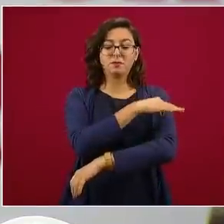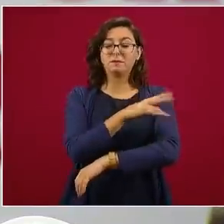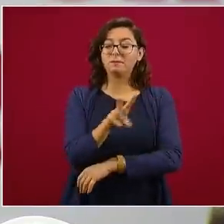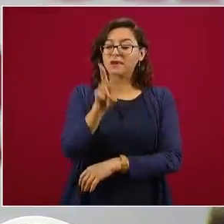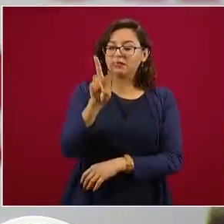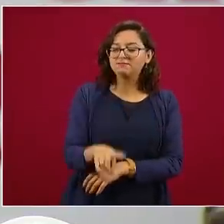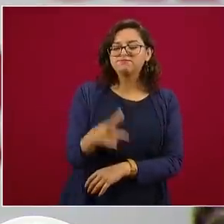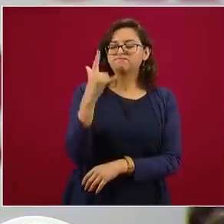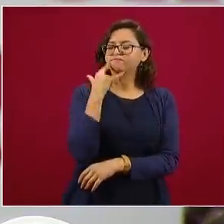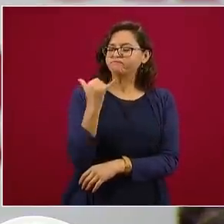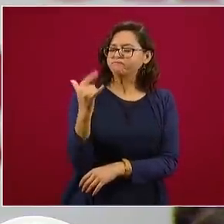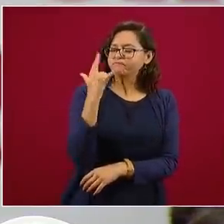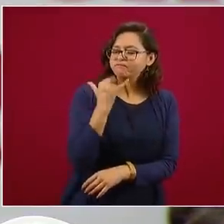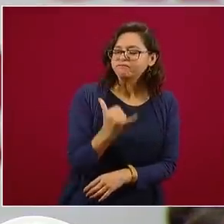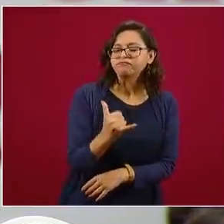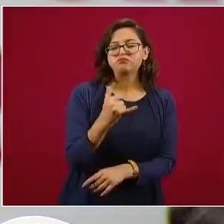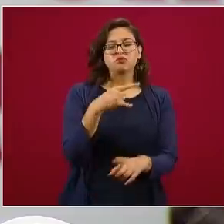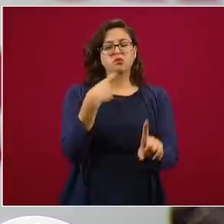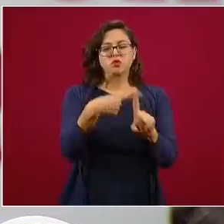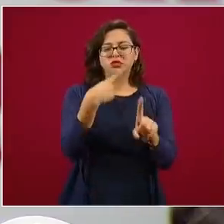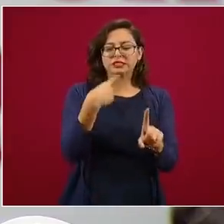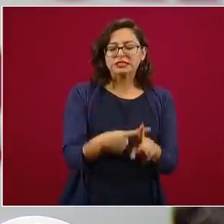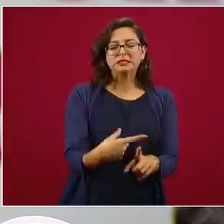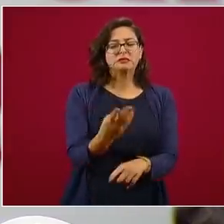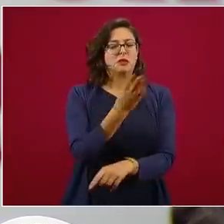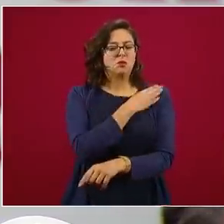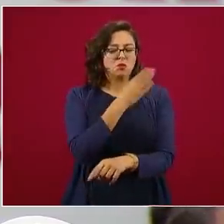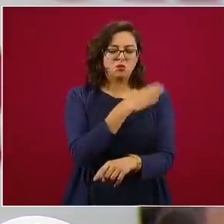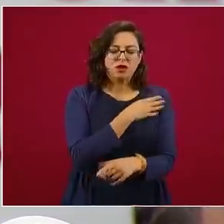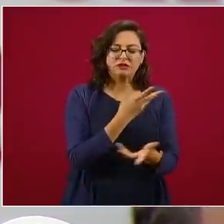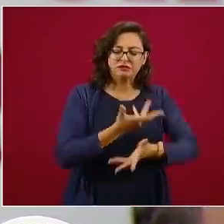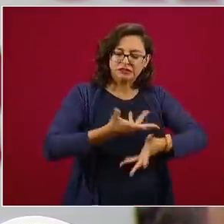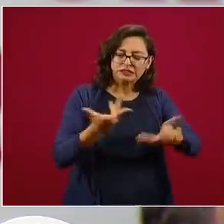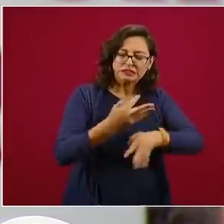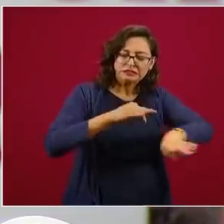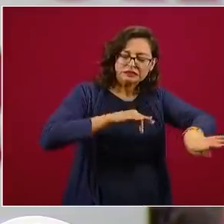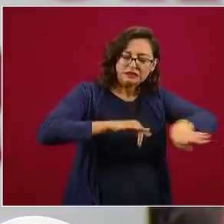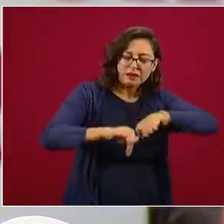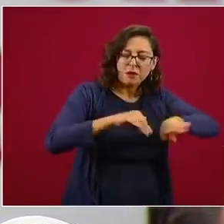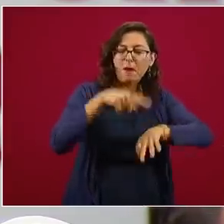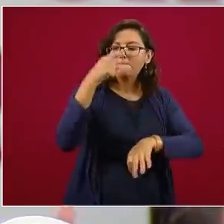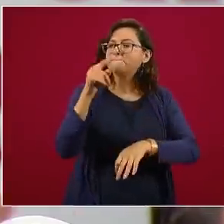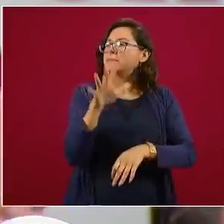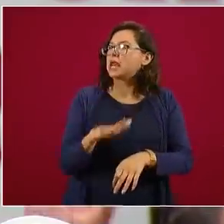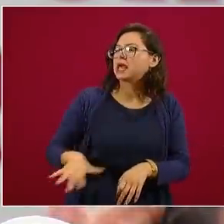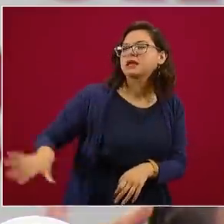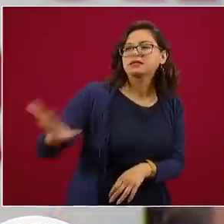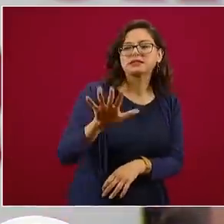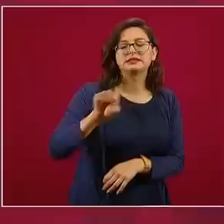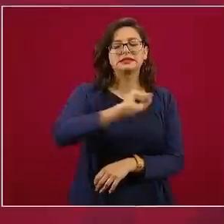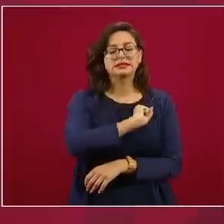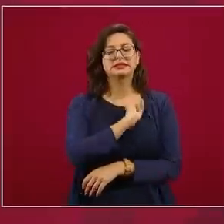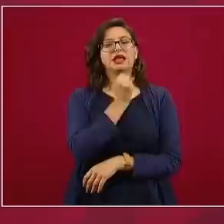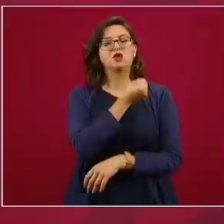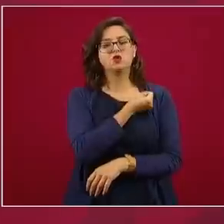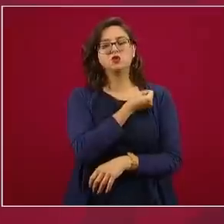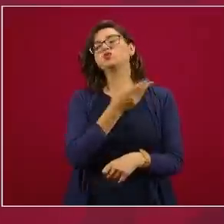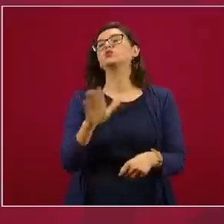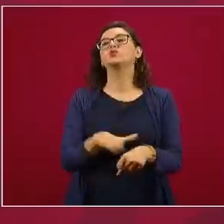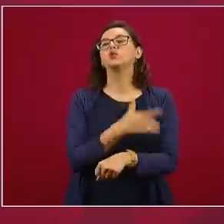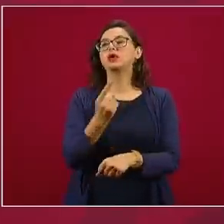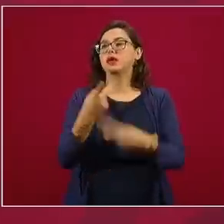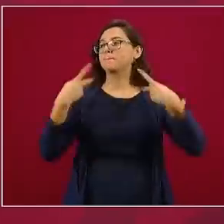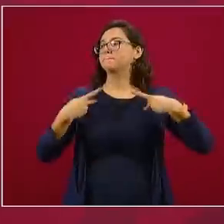nobles, más positivas, más útiles de la salud pública. La salud pública, los problemas de salud de la